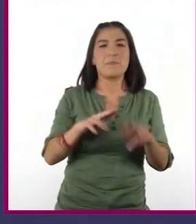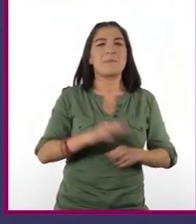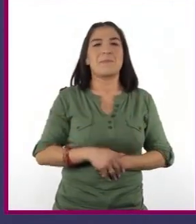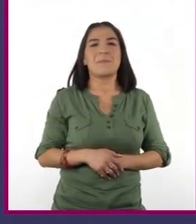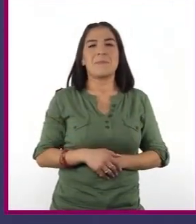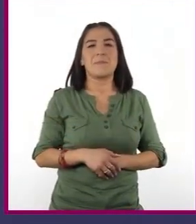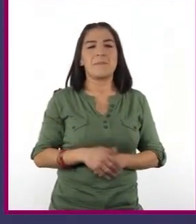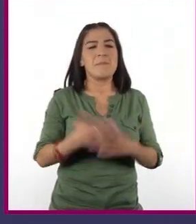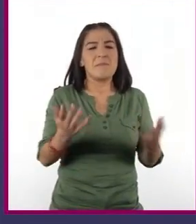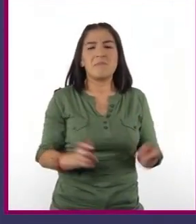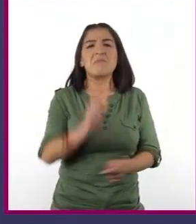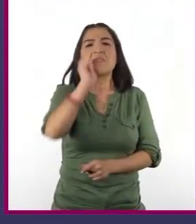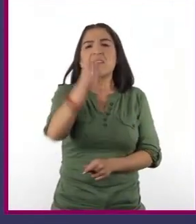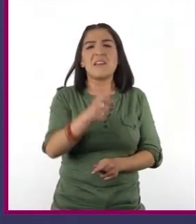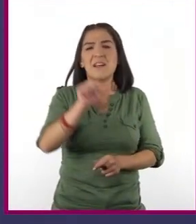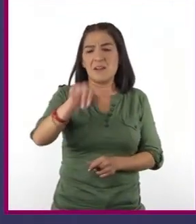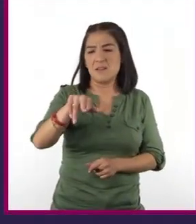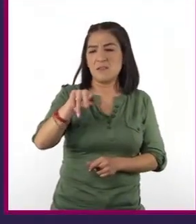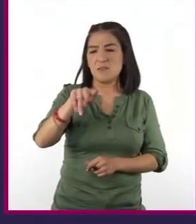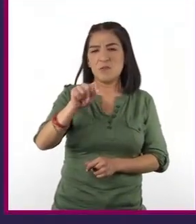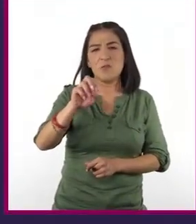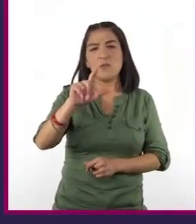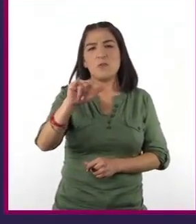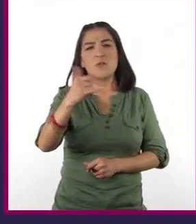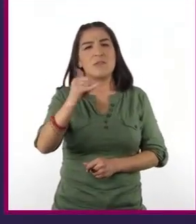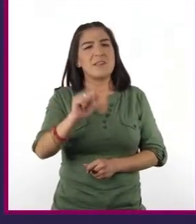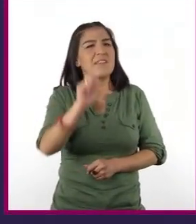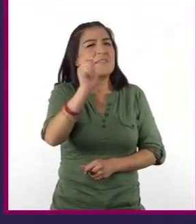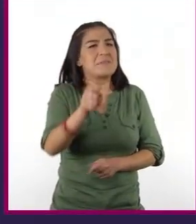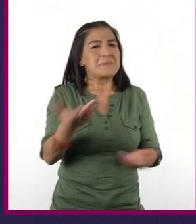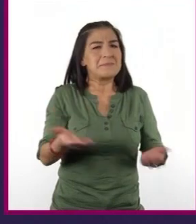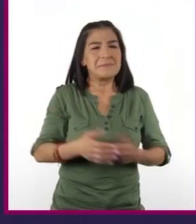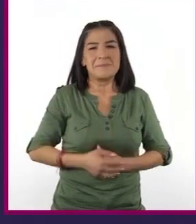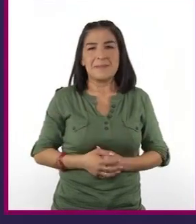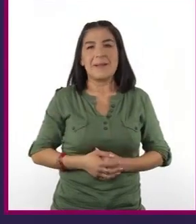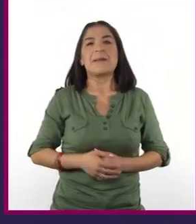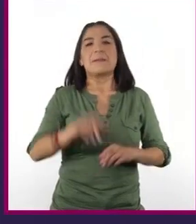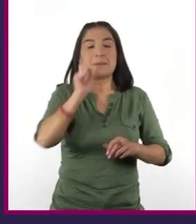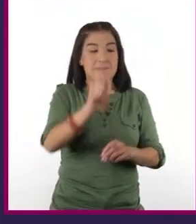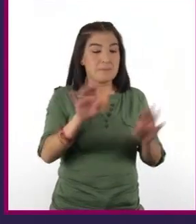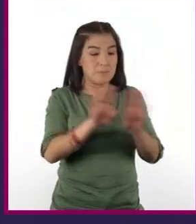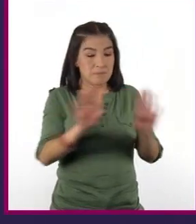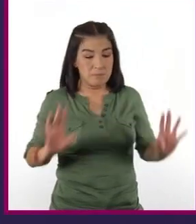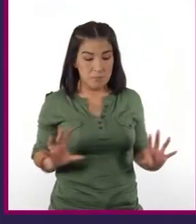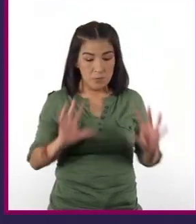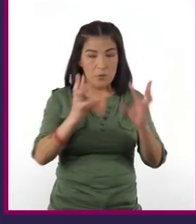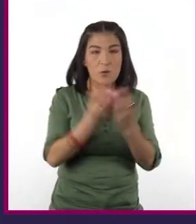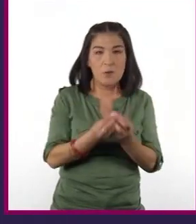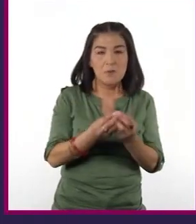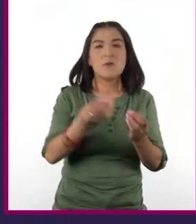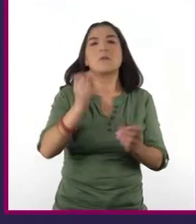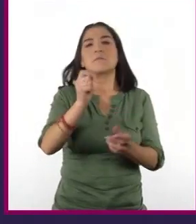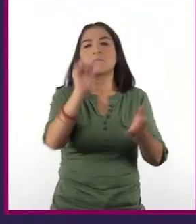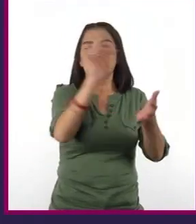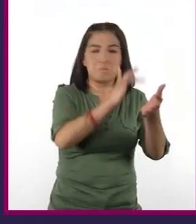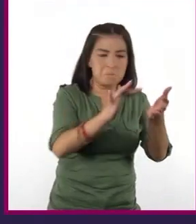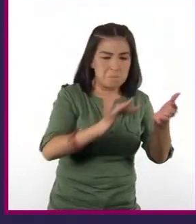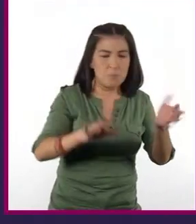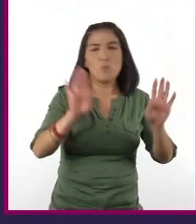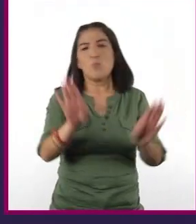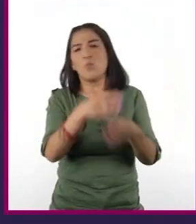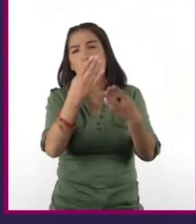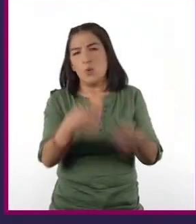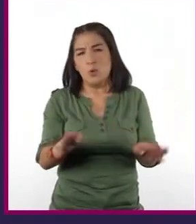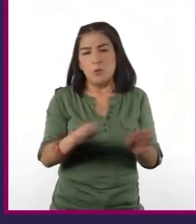exactamente qué es una antología? Una antología es el conjunto de obras, ya sea literarias,